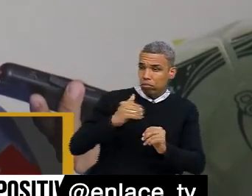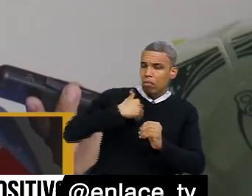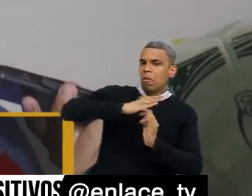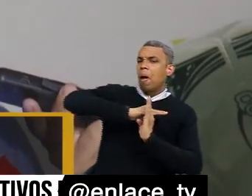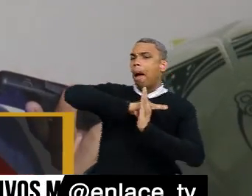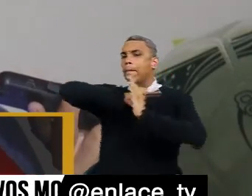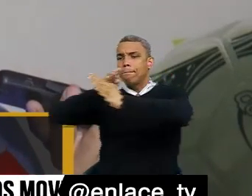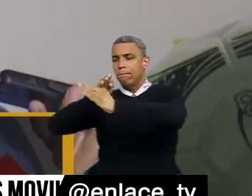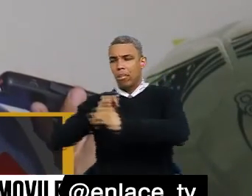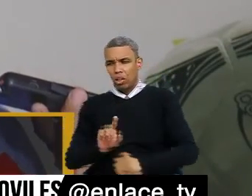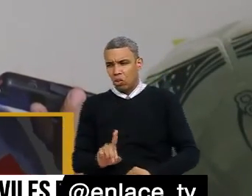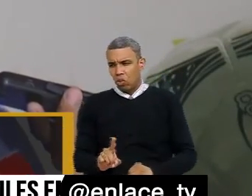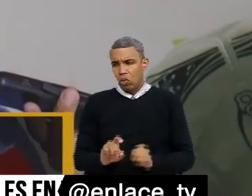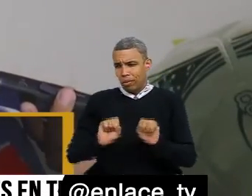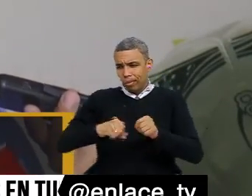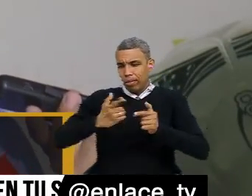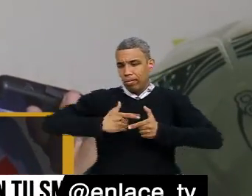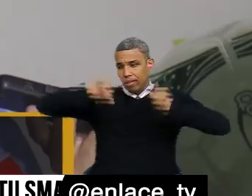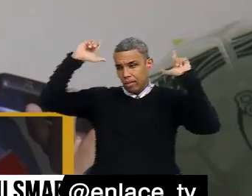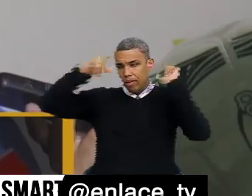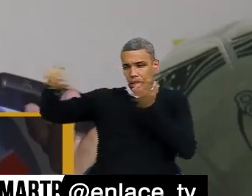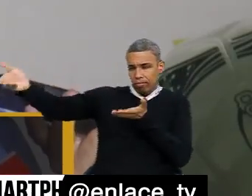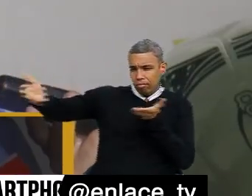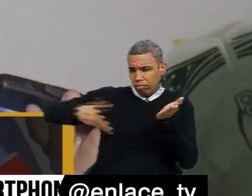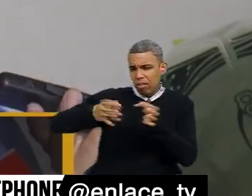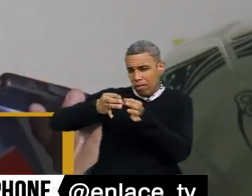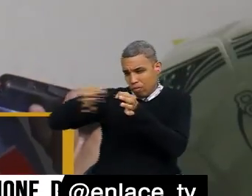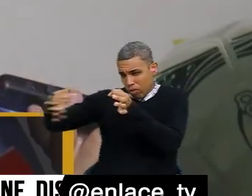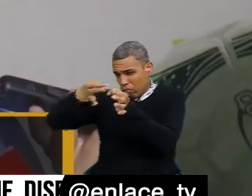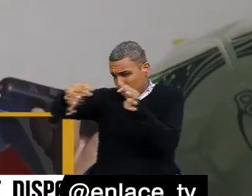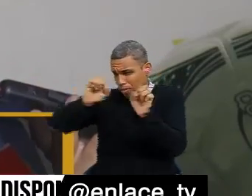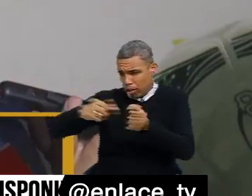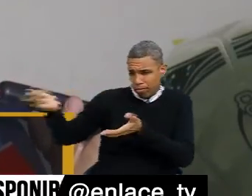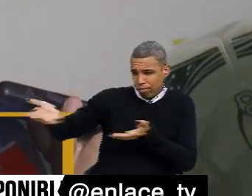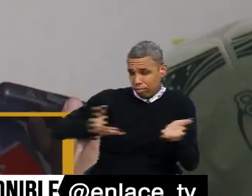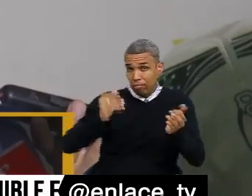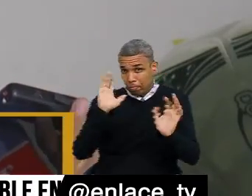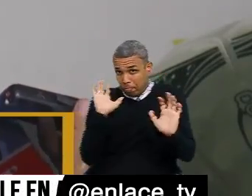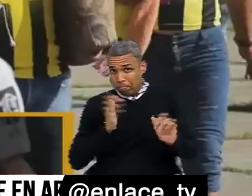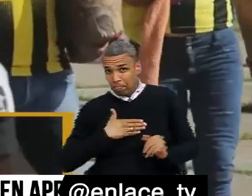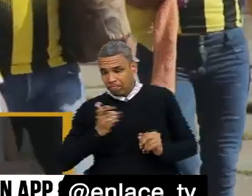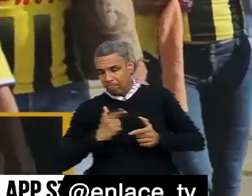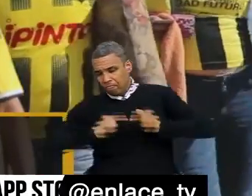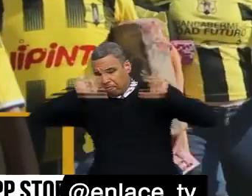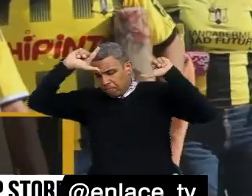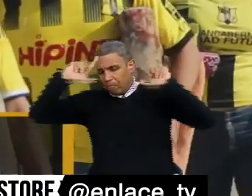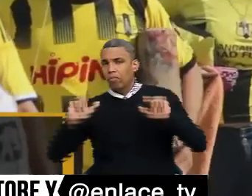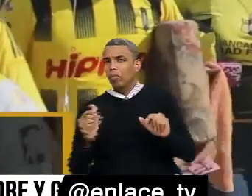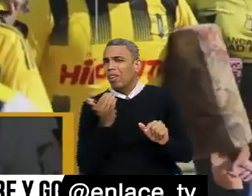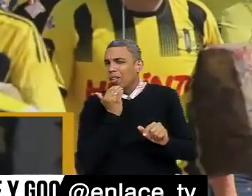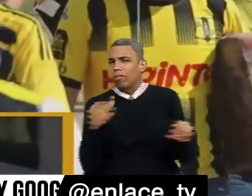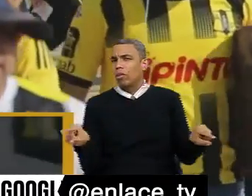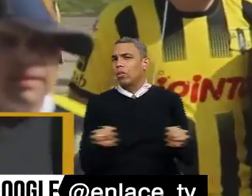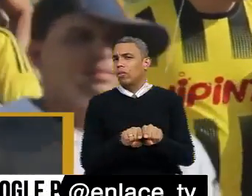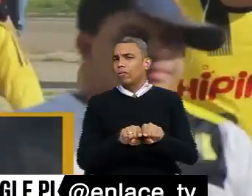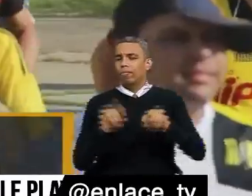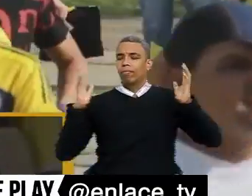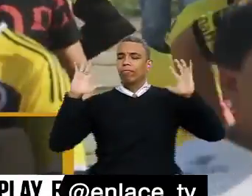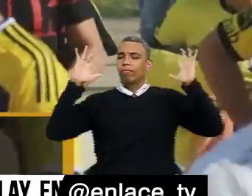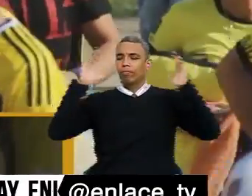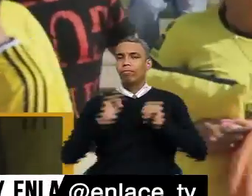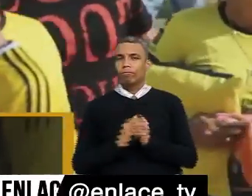para las hinchadas de otras ciudades, que vienen de otras ciudades. Queremos hacer de esto una fiesta. Son los barranqueños los